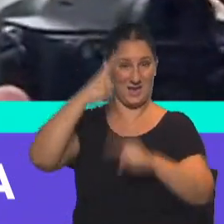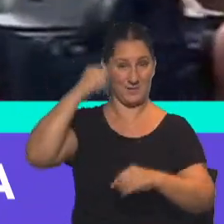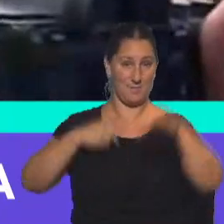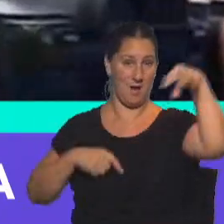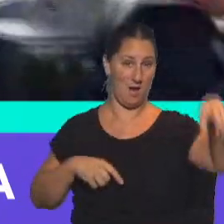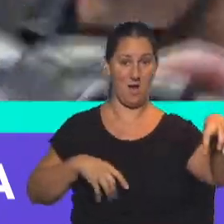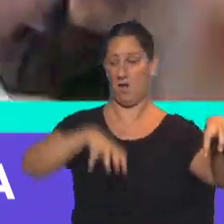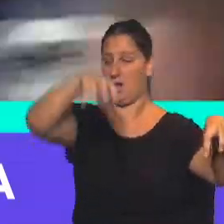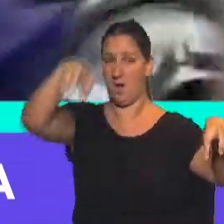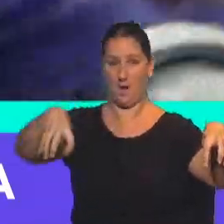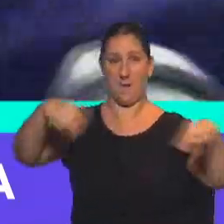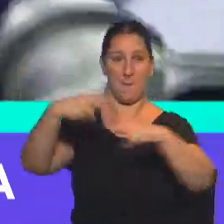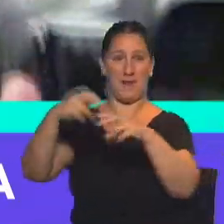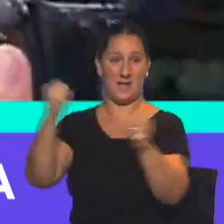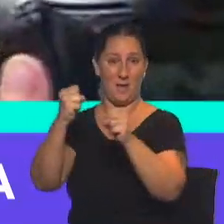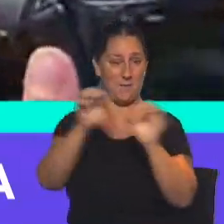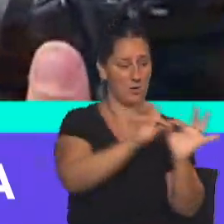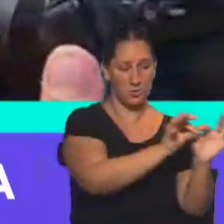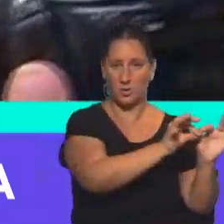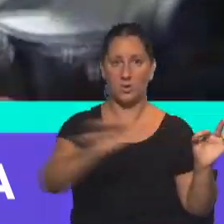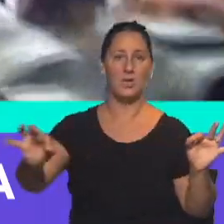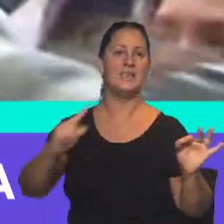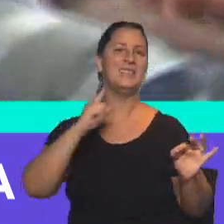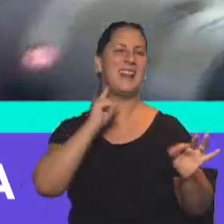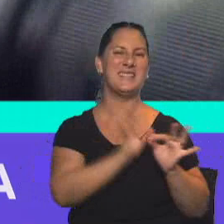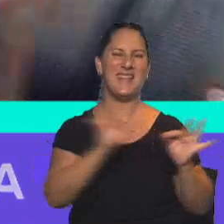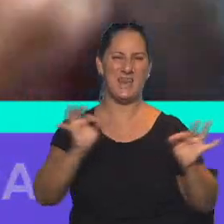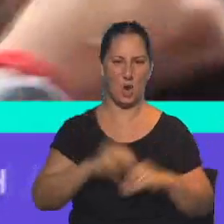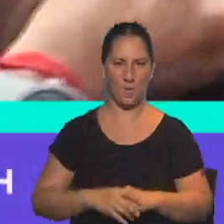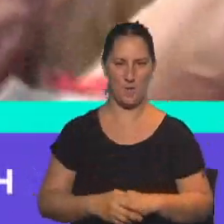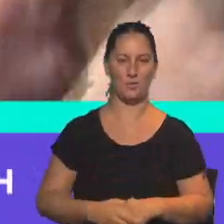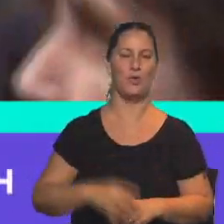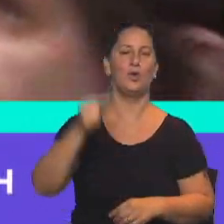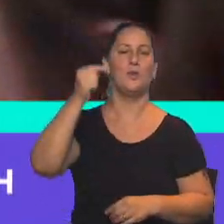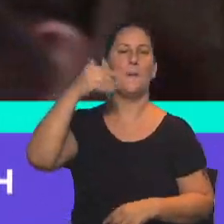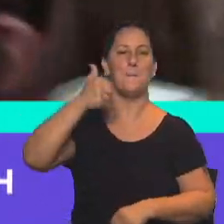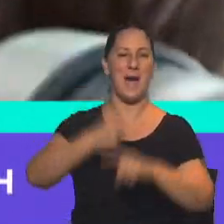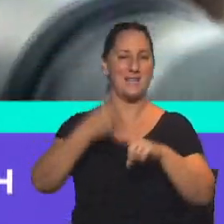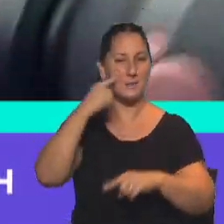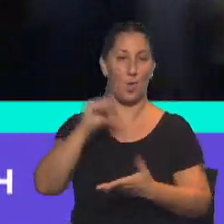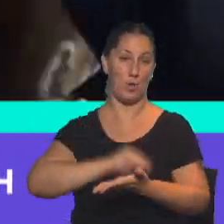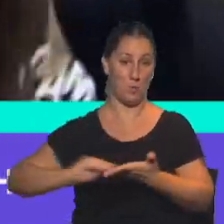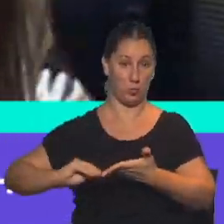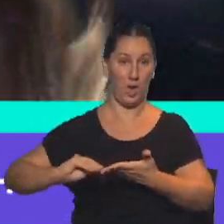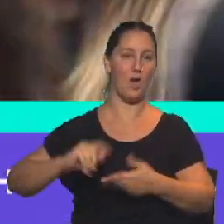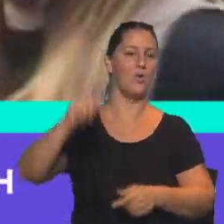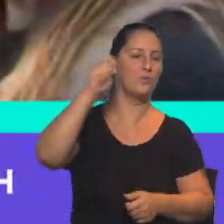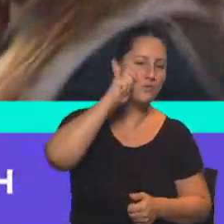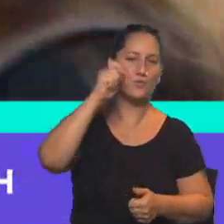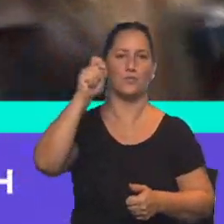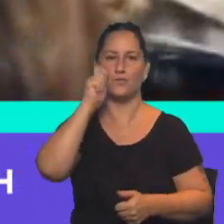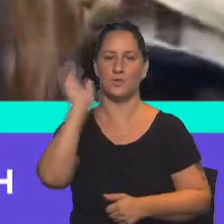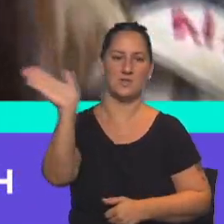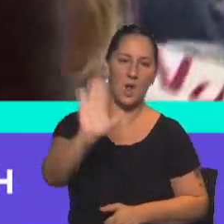que distancian entre la ESMA y Plaza de Mayo. El saludo entonces de Máximo Kirchner, diputado nacional, en